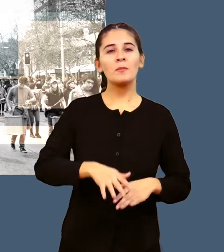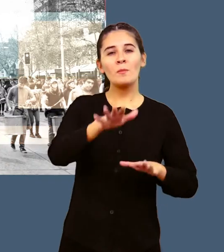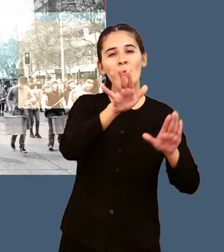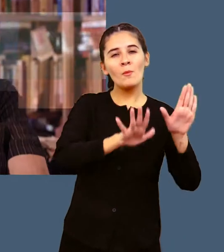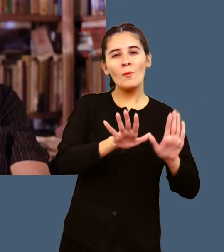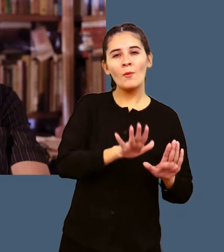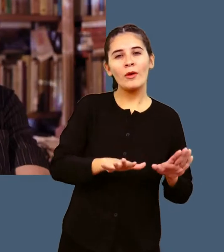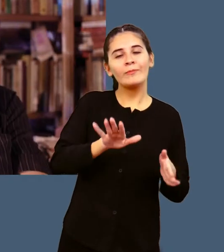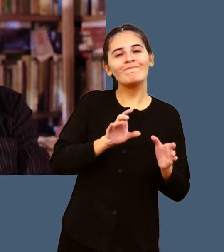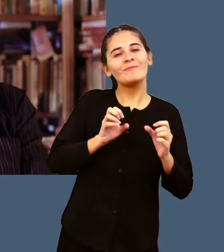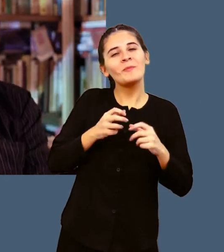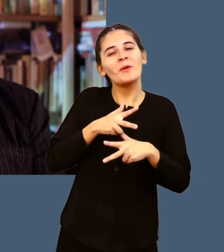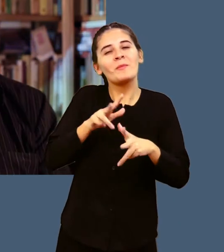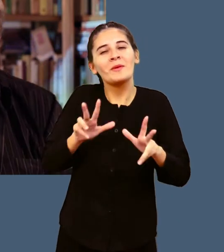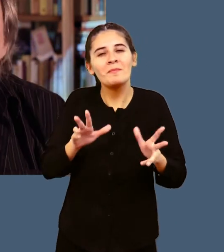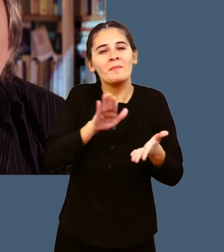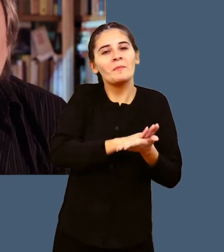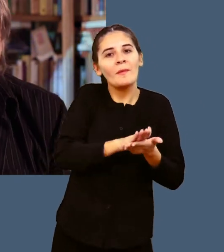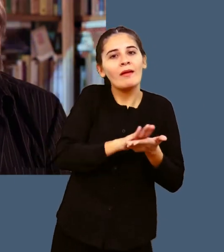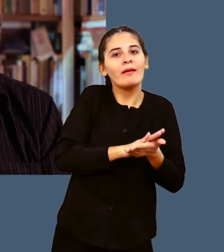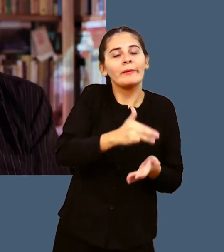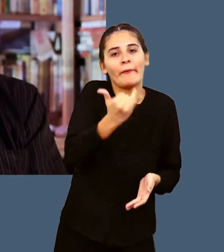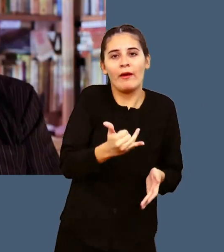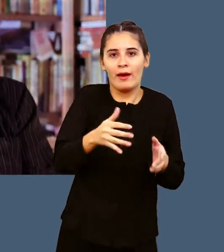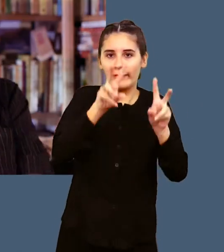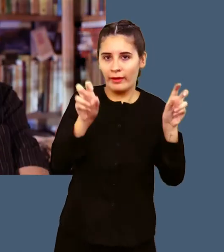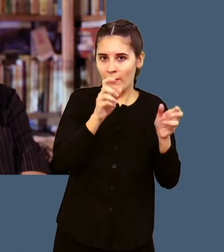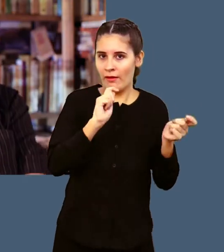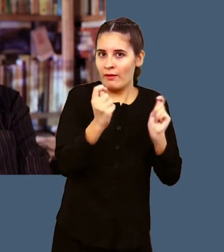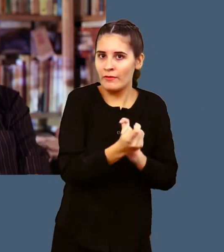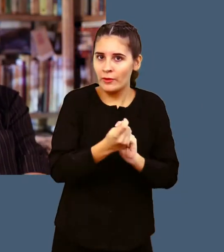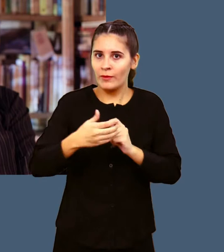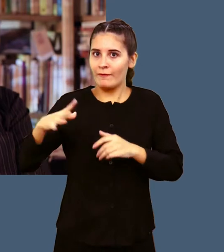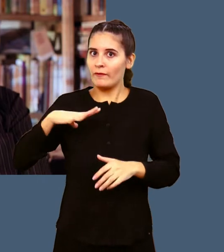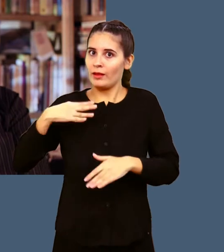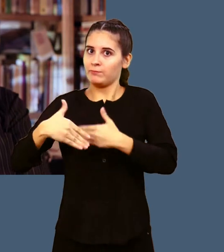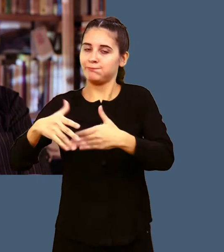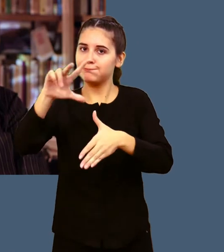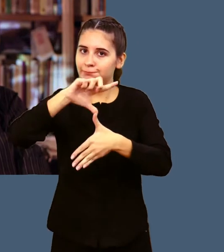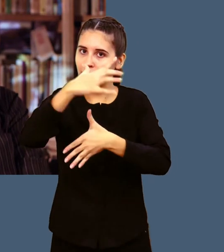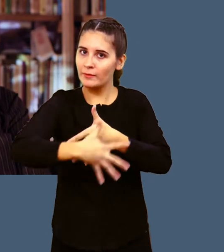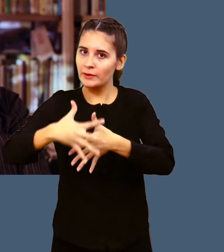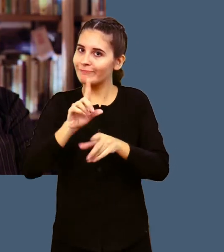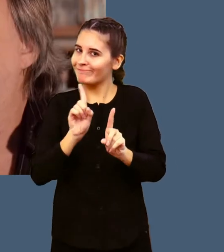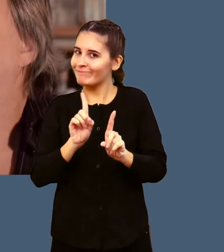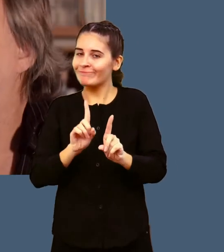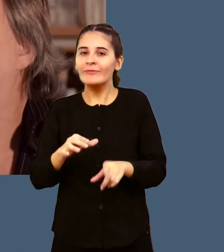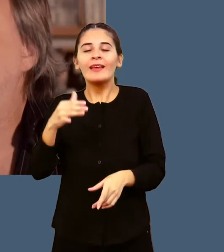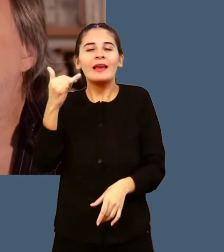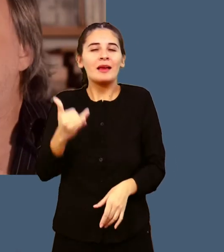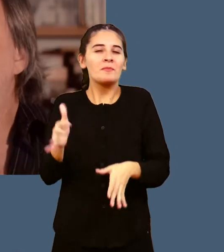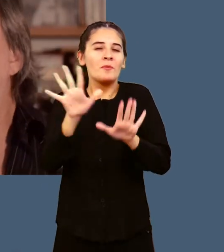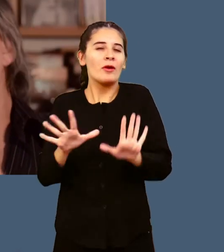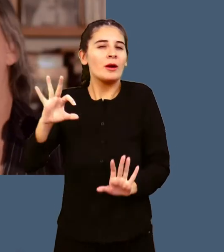Hay como un programa, podríamos llamarle mínimo, de la reforma que todavía no se realizó en toda América Latina. Hay un